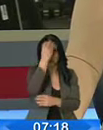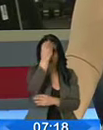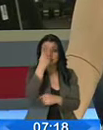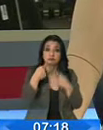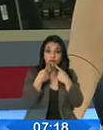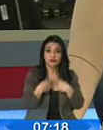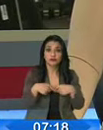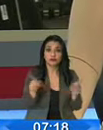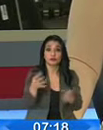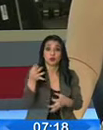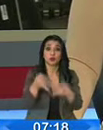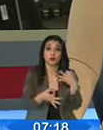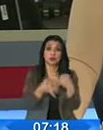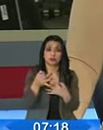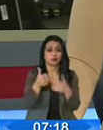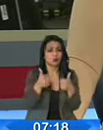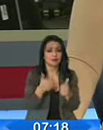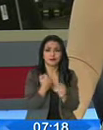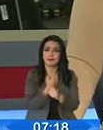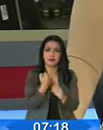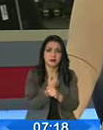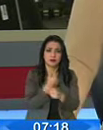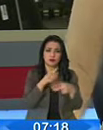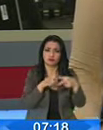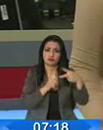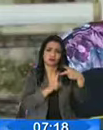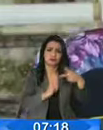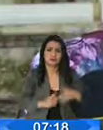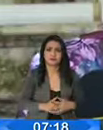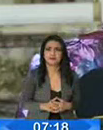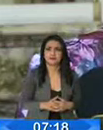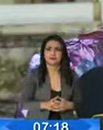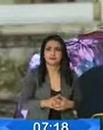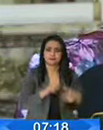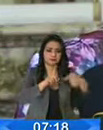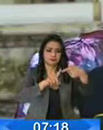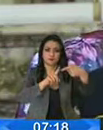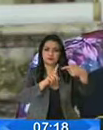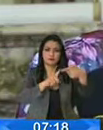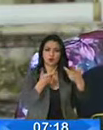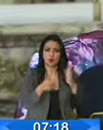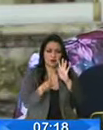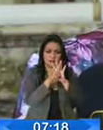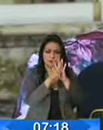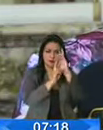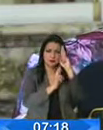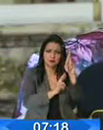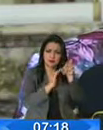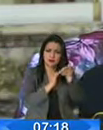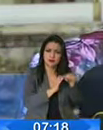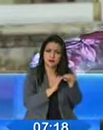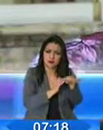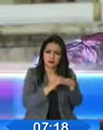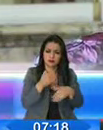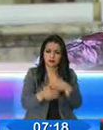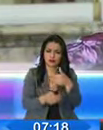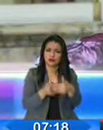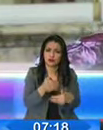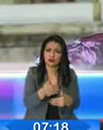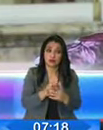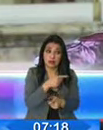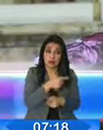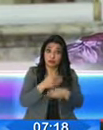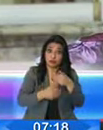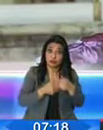que la justicia está haciendo su trabajo. Porque no tiene ninguna base legal en términos del procedimiento, fue un